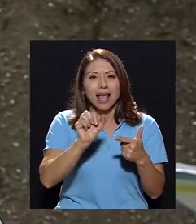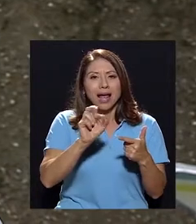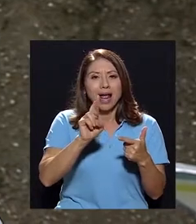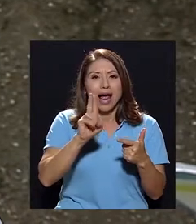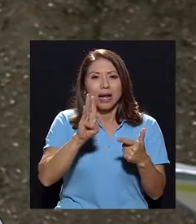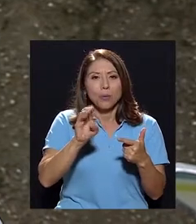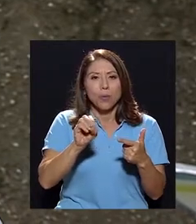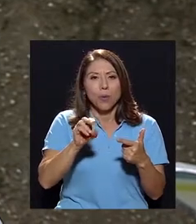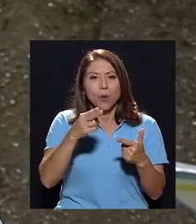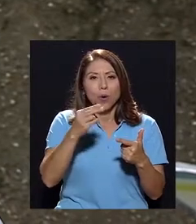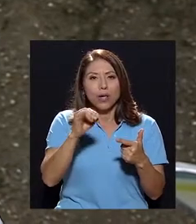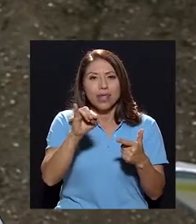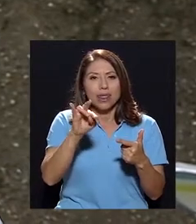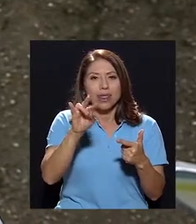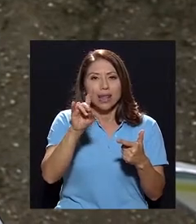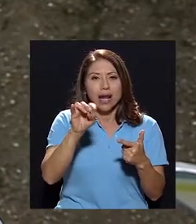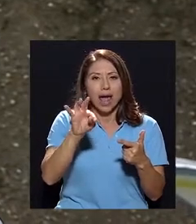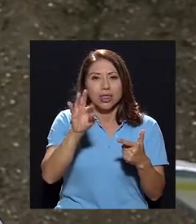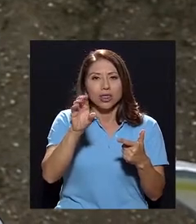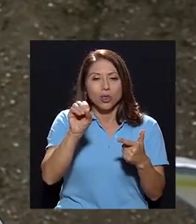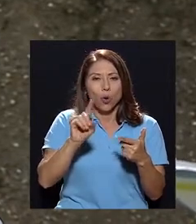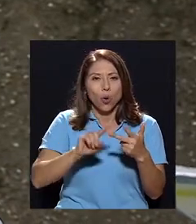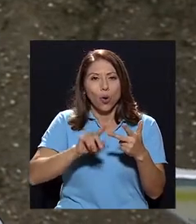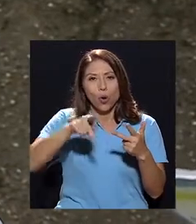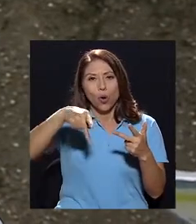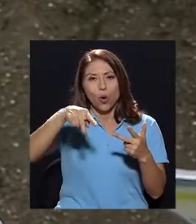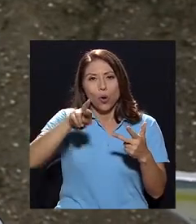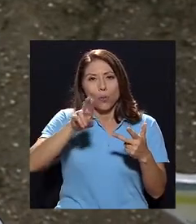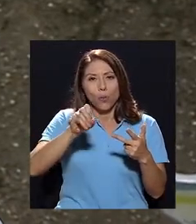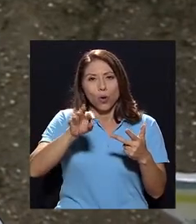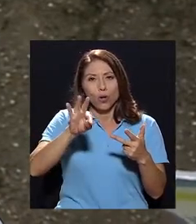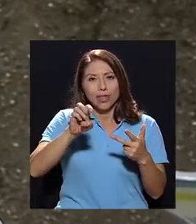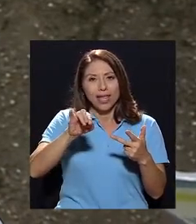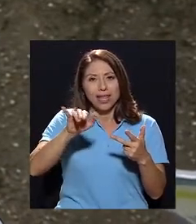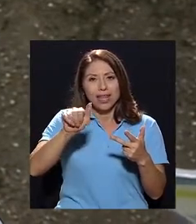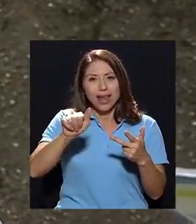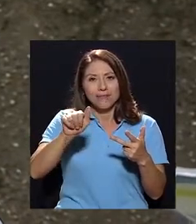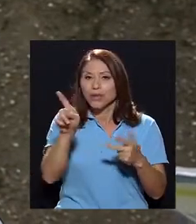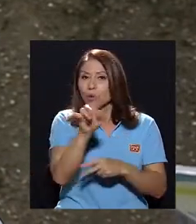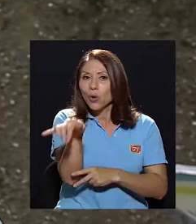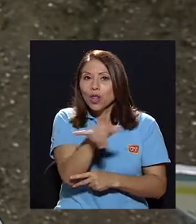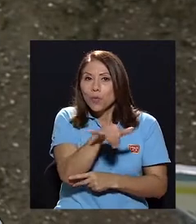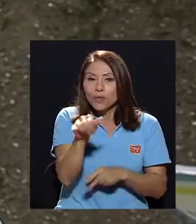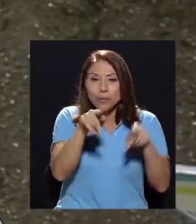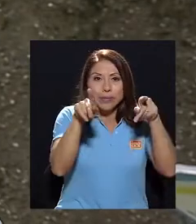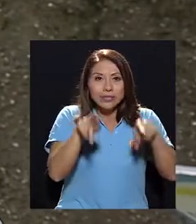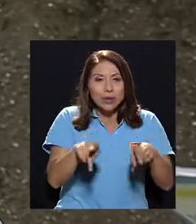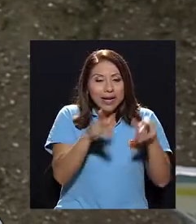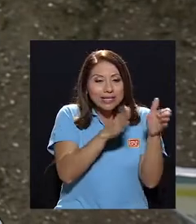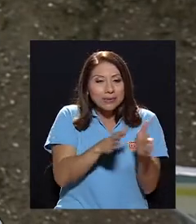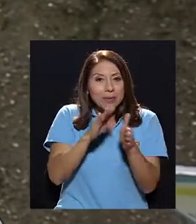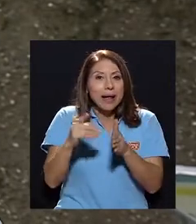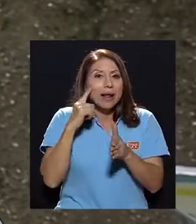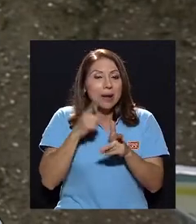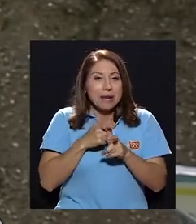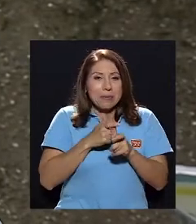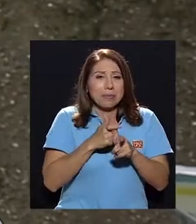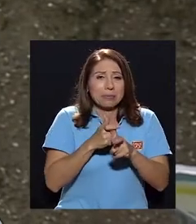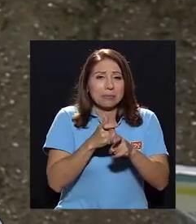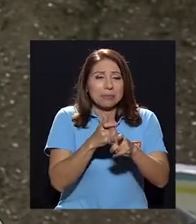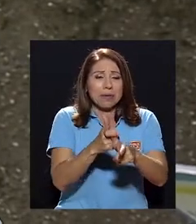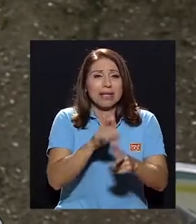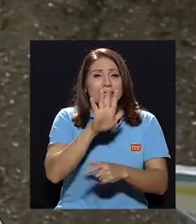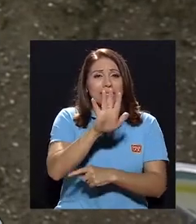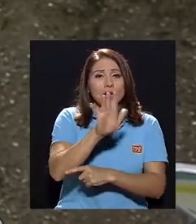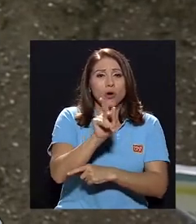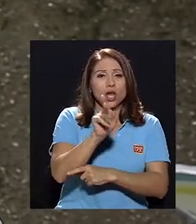proteína para la parte de la recuperación muscular. Entonces, no es lo mismo una persona que se prepare para una carrera de 5